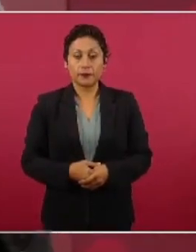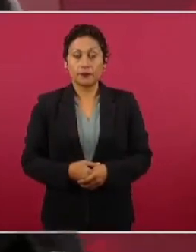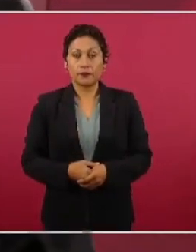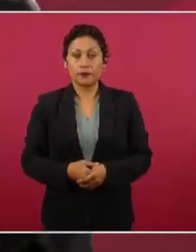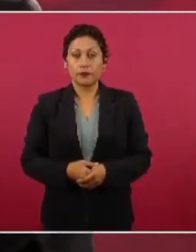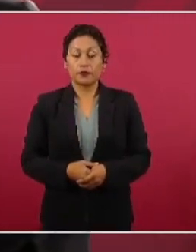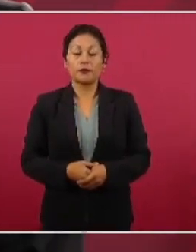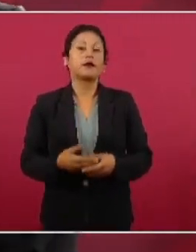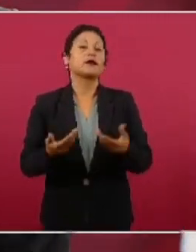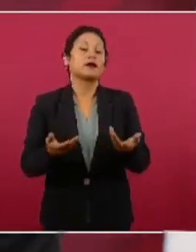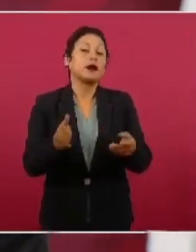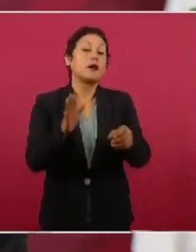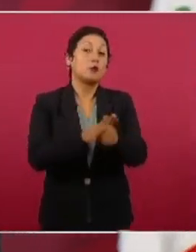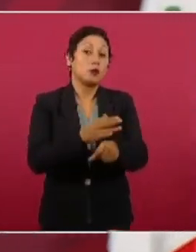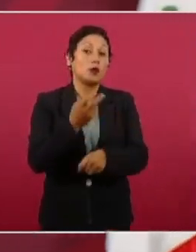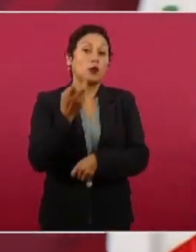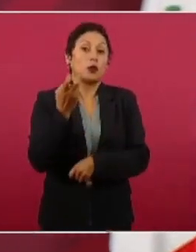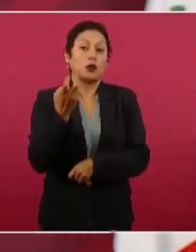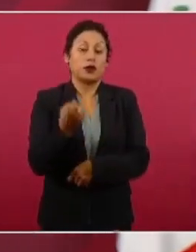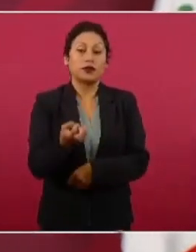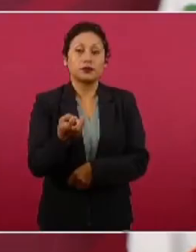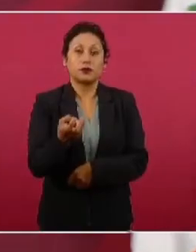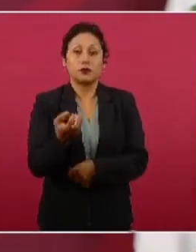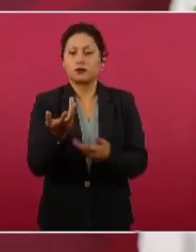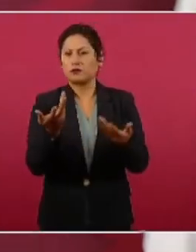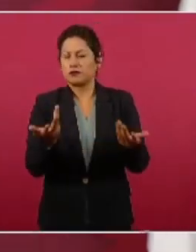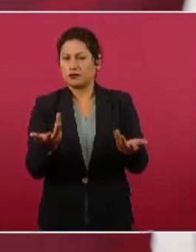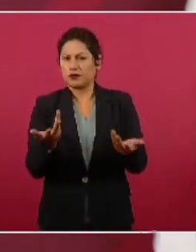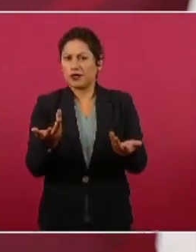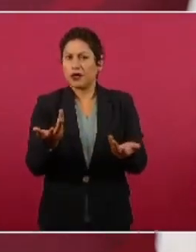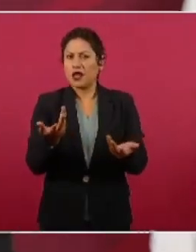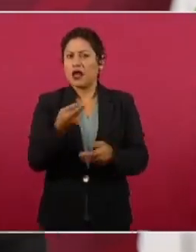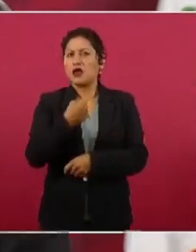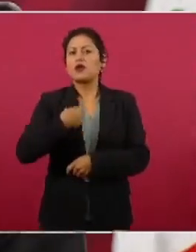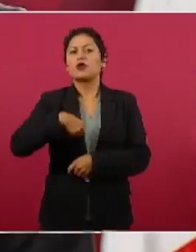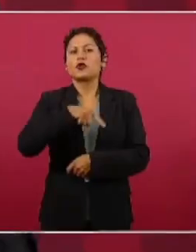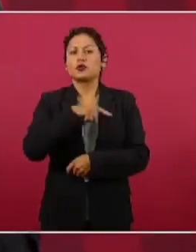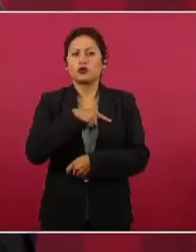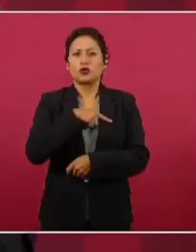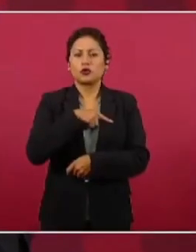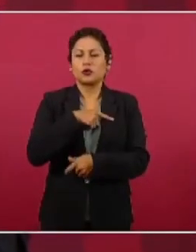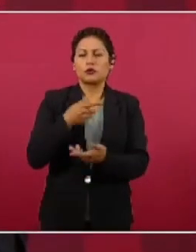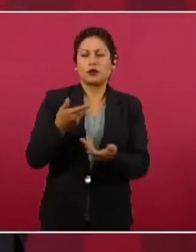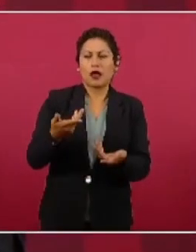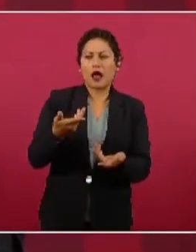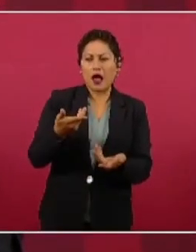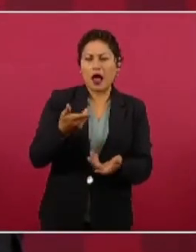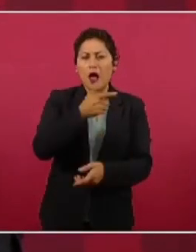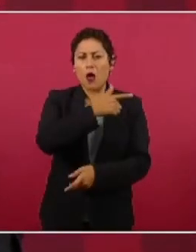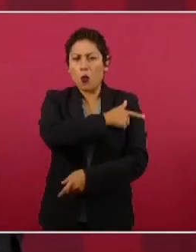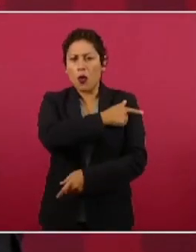Entonces, si no dejamos a la Guardia Nacional,